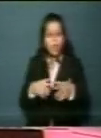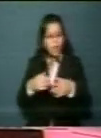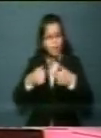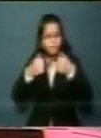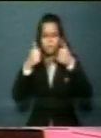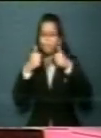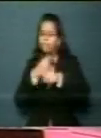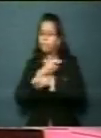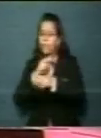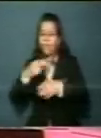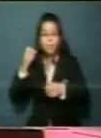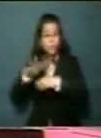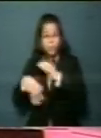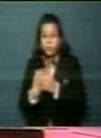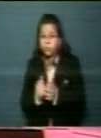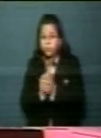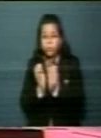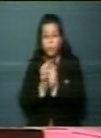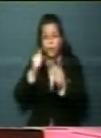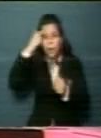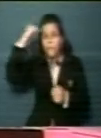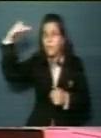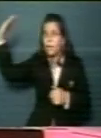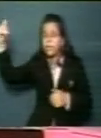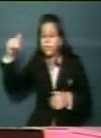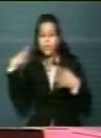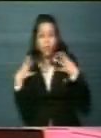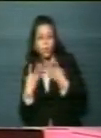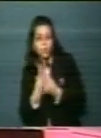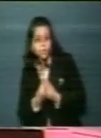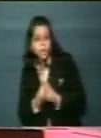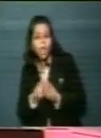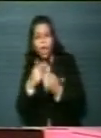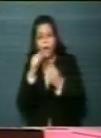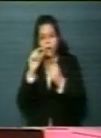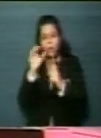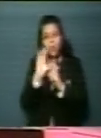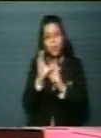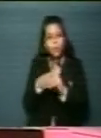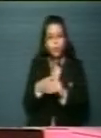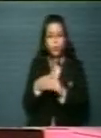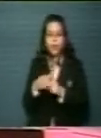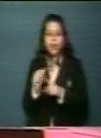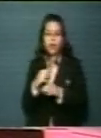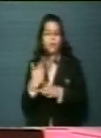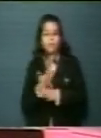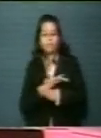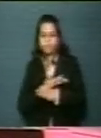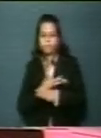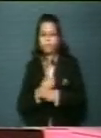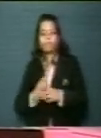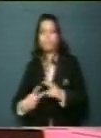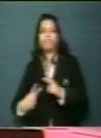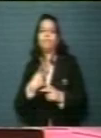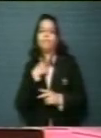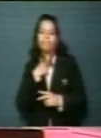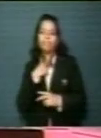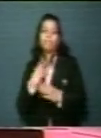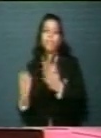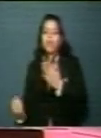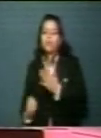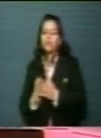sociales, económicas, políticas y culturales que nos impiden alcanzar la nueva nación imaginada.